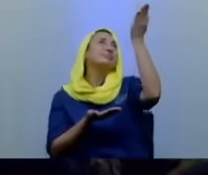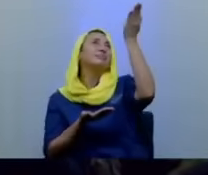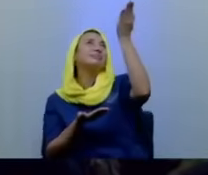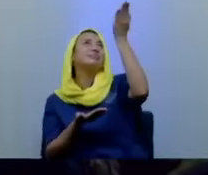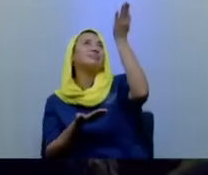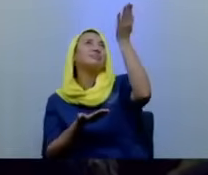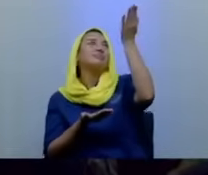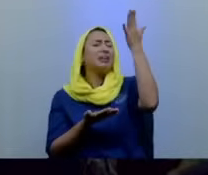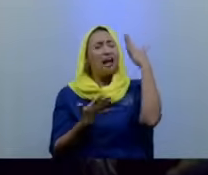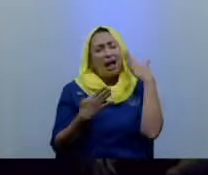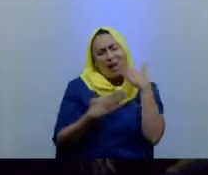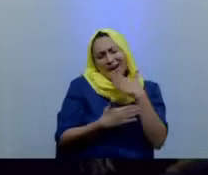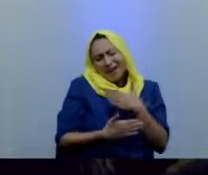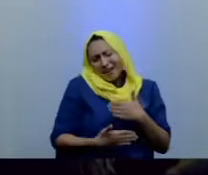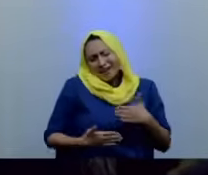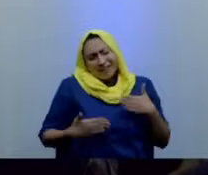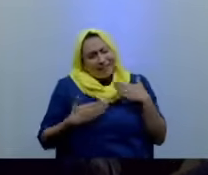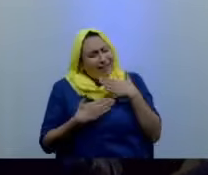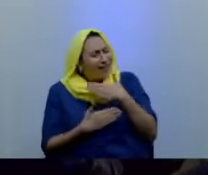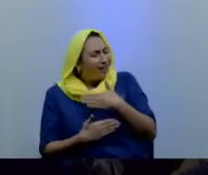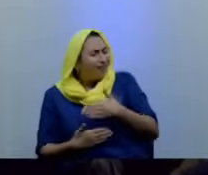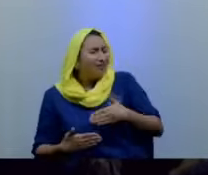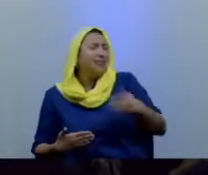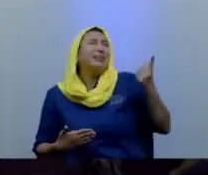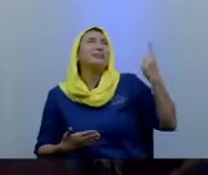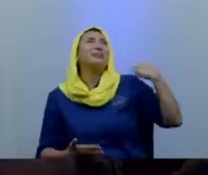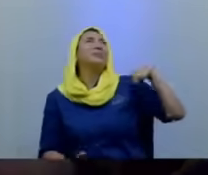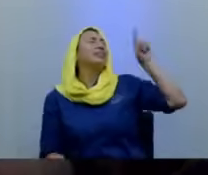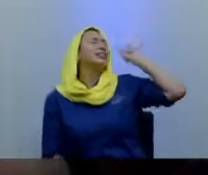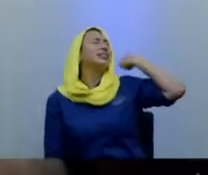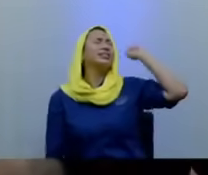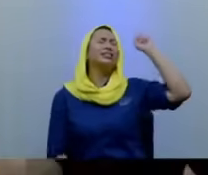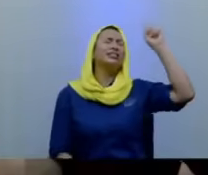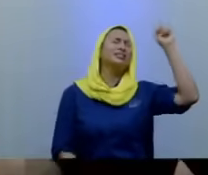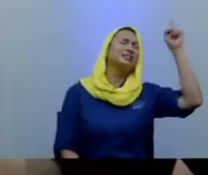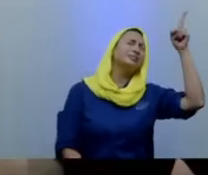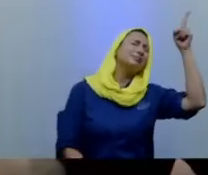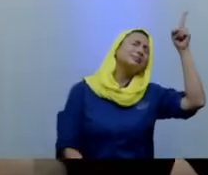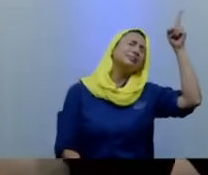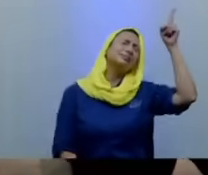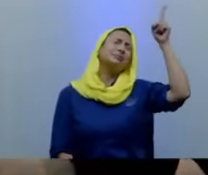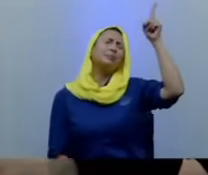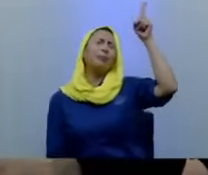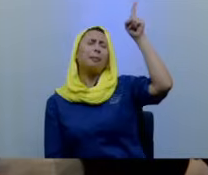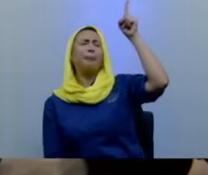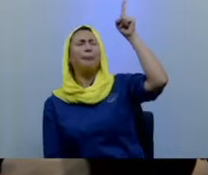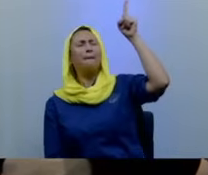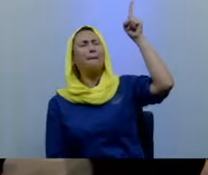De adoración a ti.